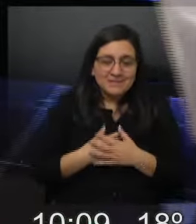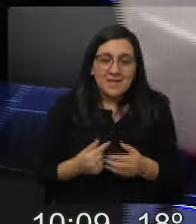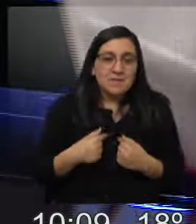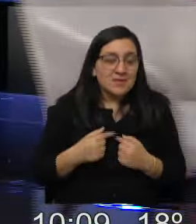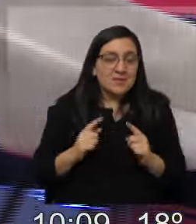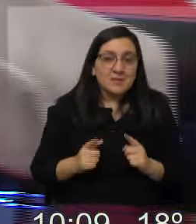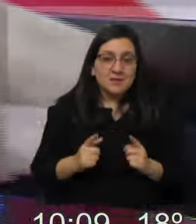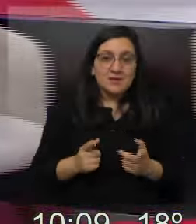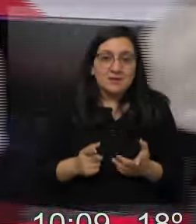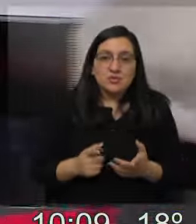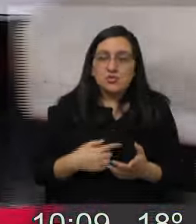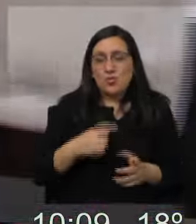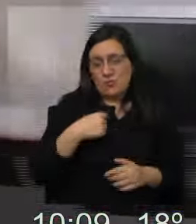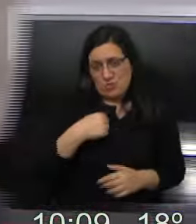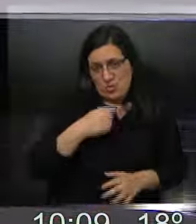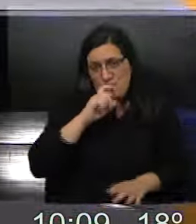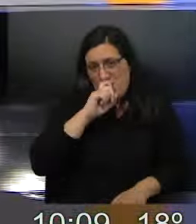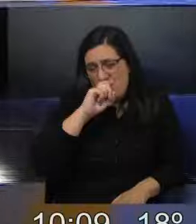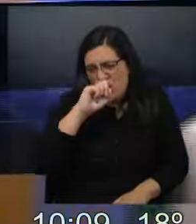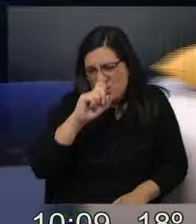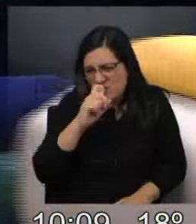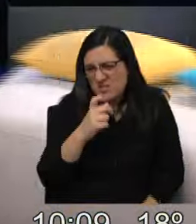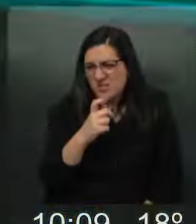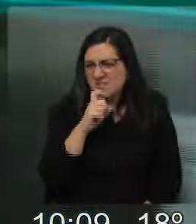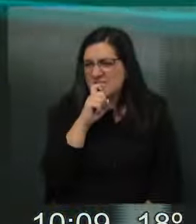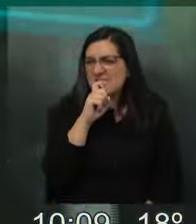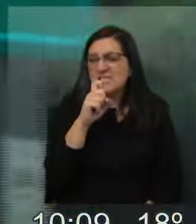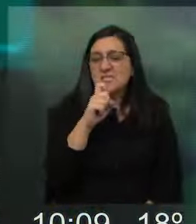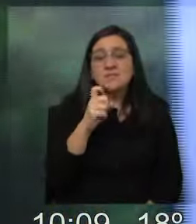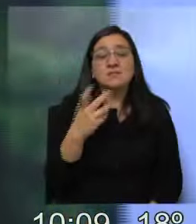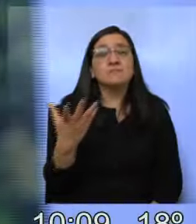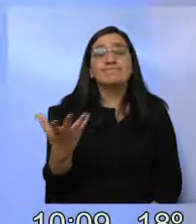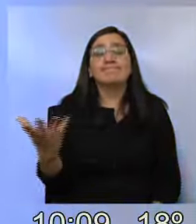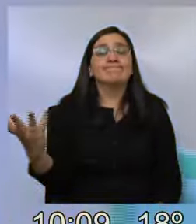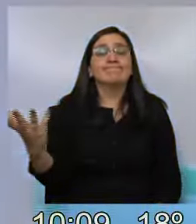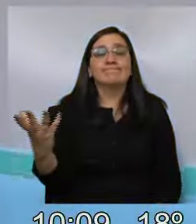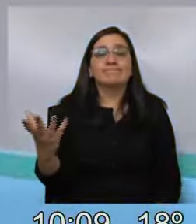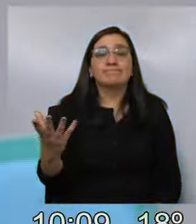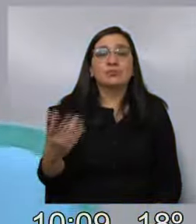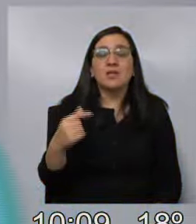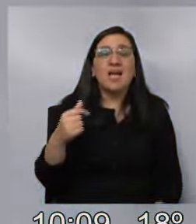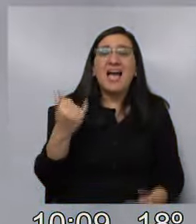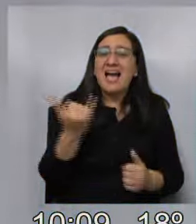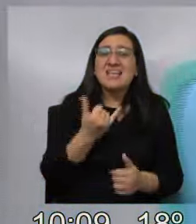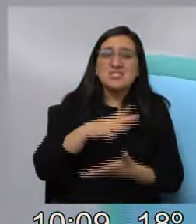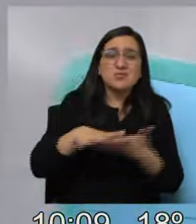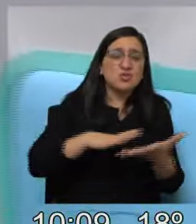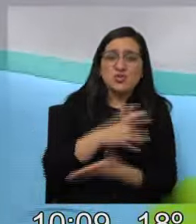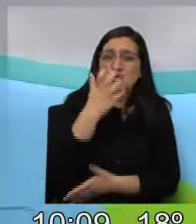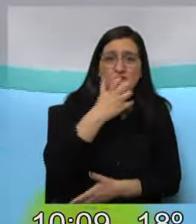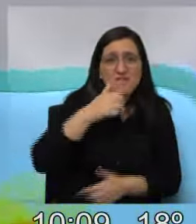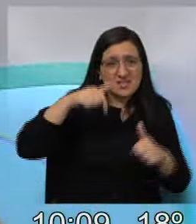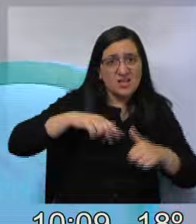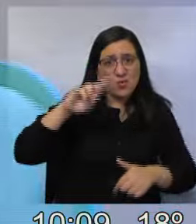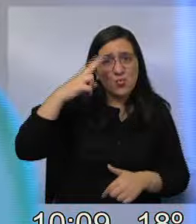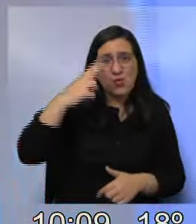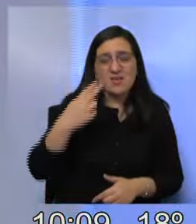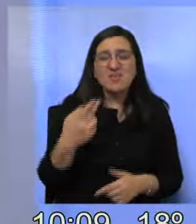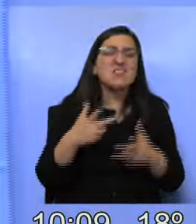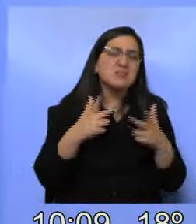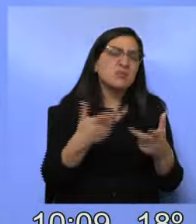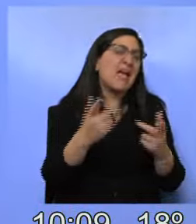pasa que me enojo. Me caliento con que seamos así como somos, que hayan pasado las cosas que hayan pasado acá, que las neguemos,